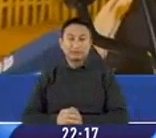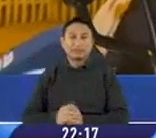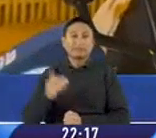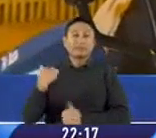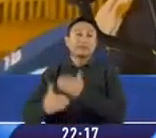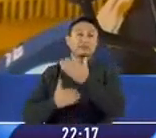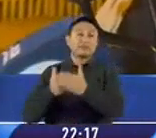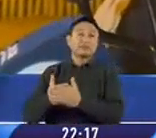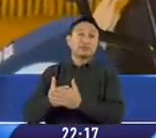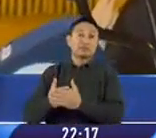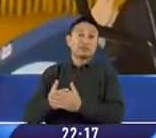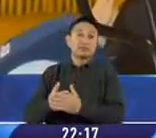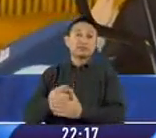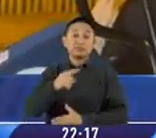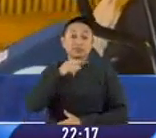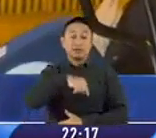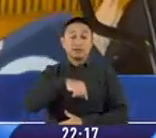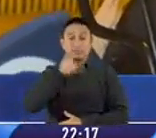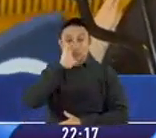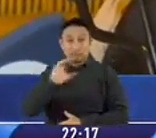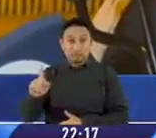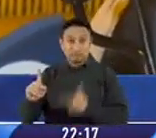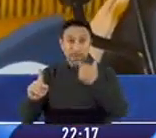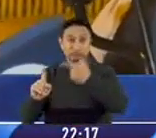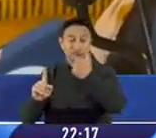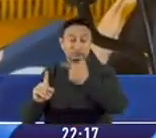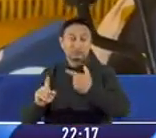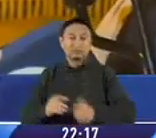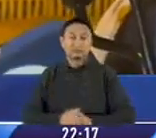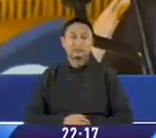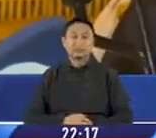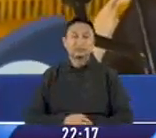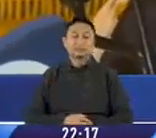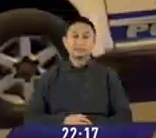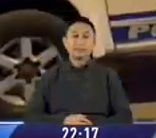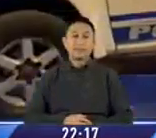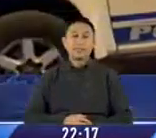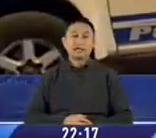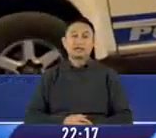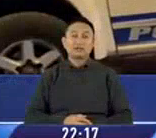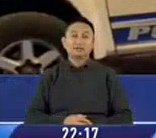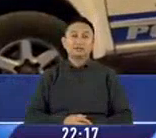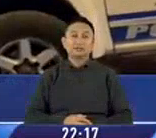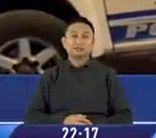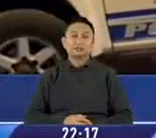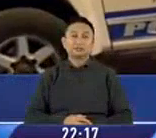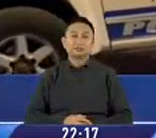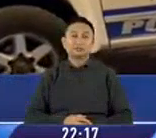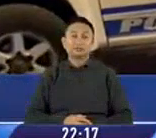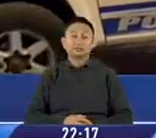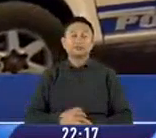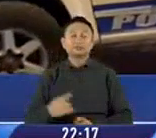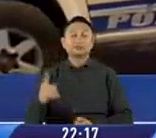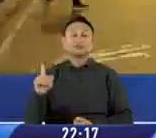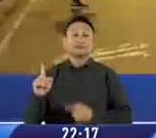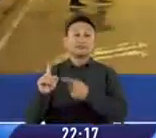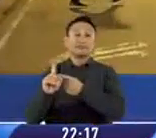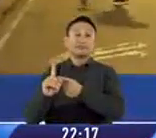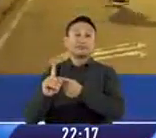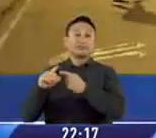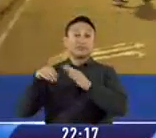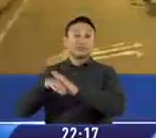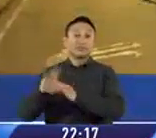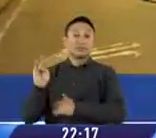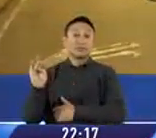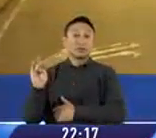es ubicado por los victimarios y producen los disparos causándole la muerte. Al momento del atentado, el ahora occiso se hallaba con la